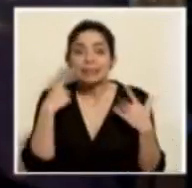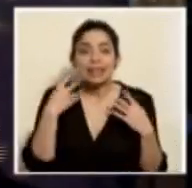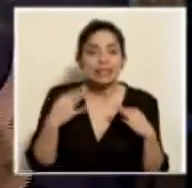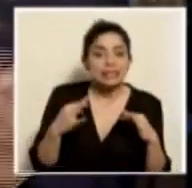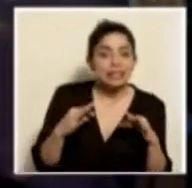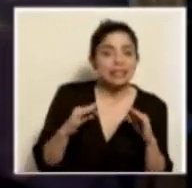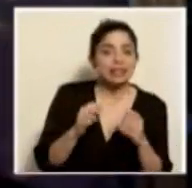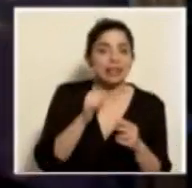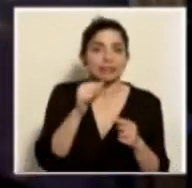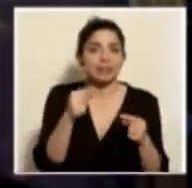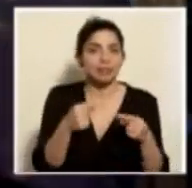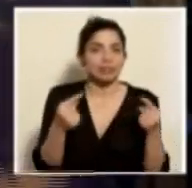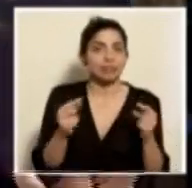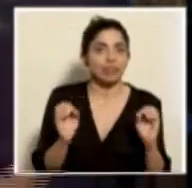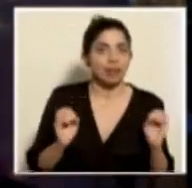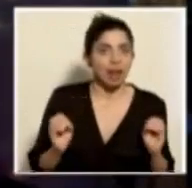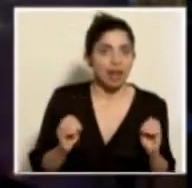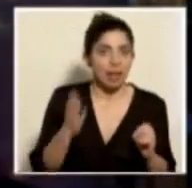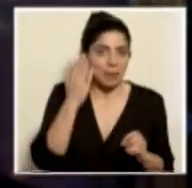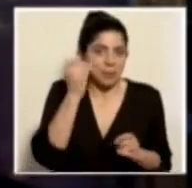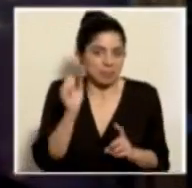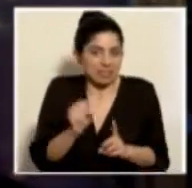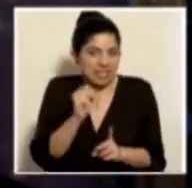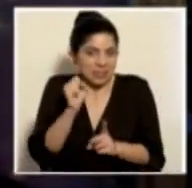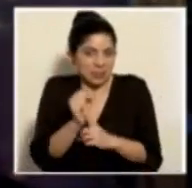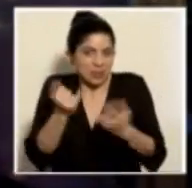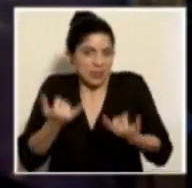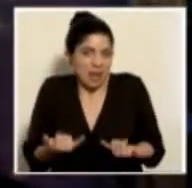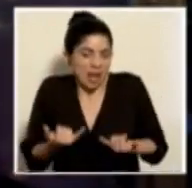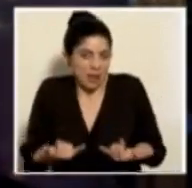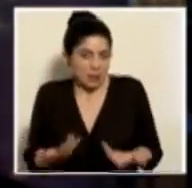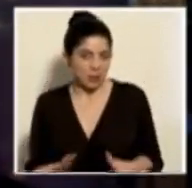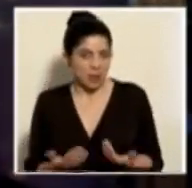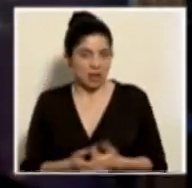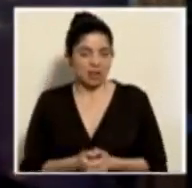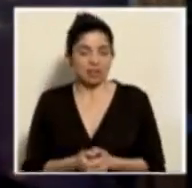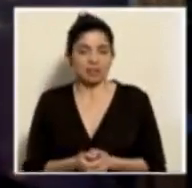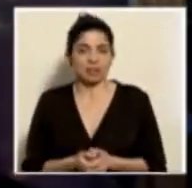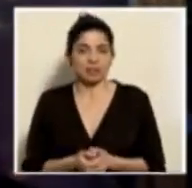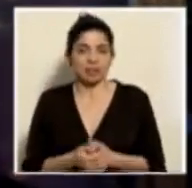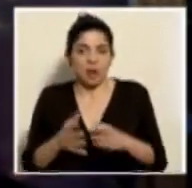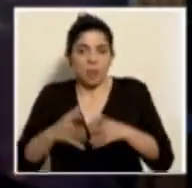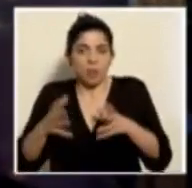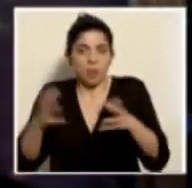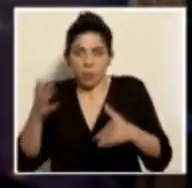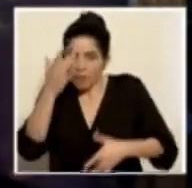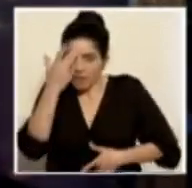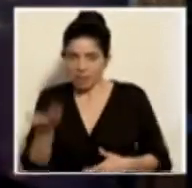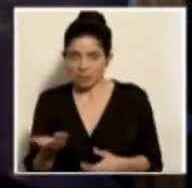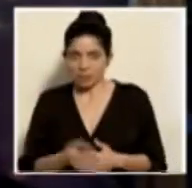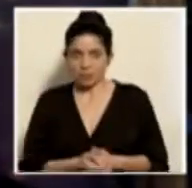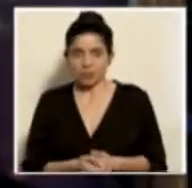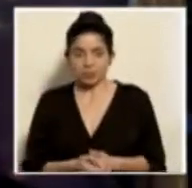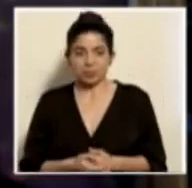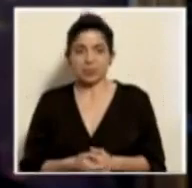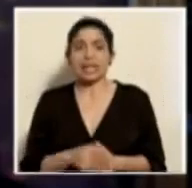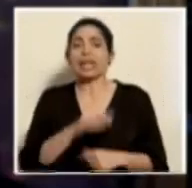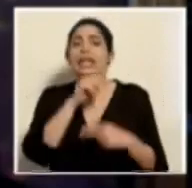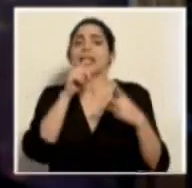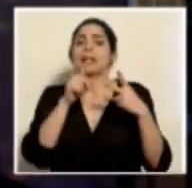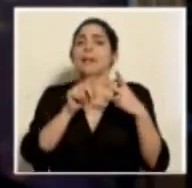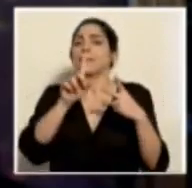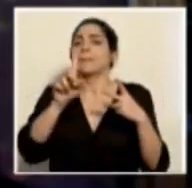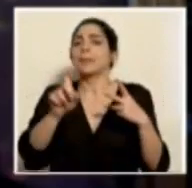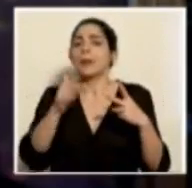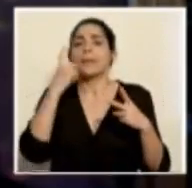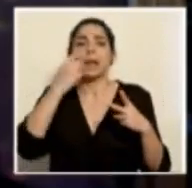roces y en medio de las circunstancias que se están afrontando de crecimiento de casos. Y una pregunta adicional